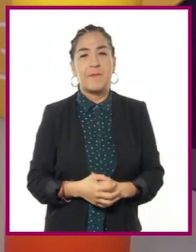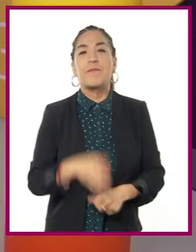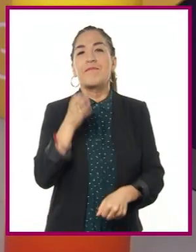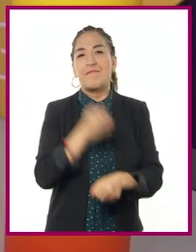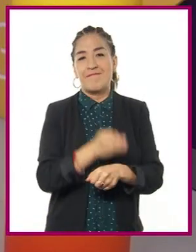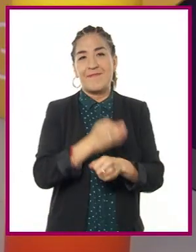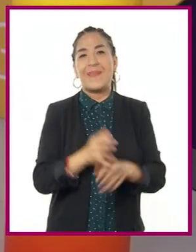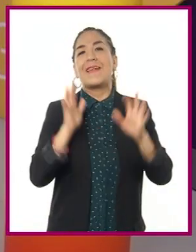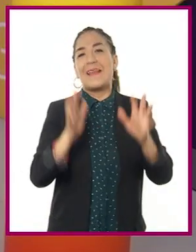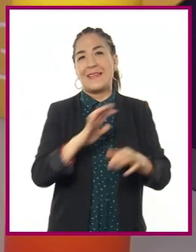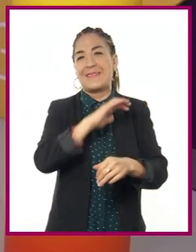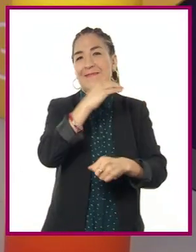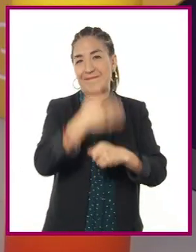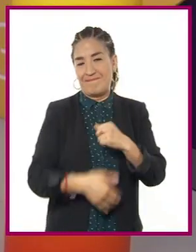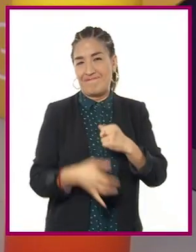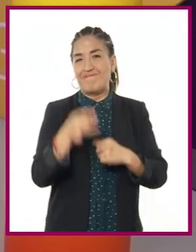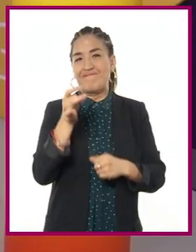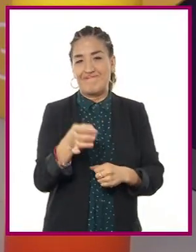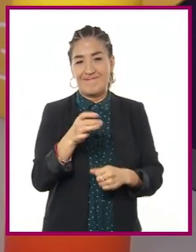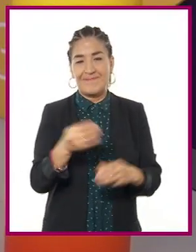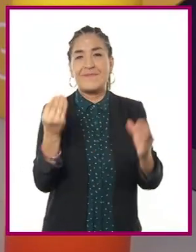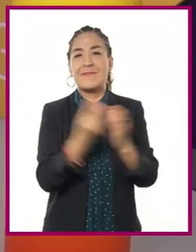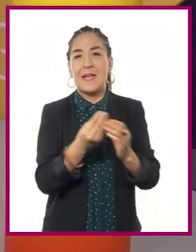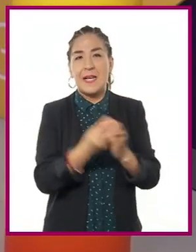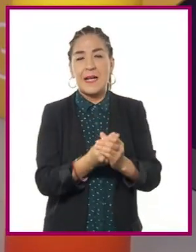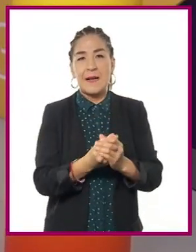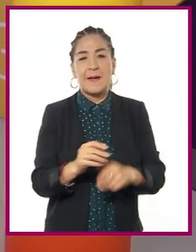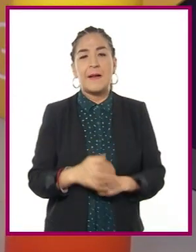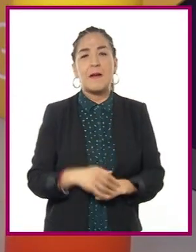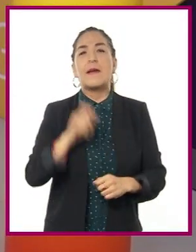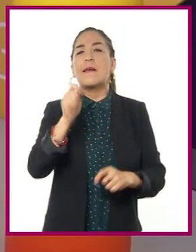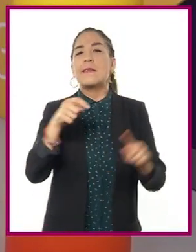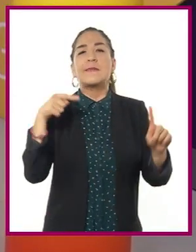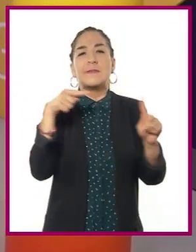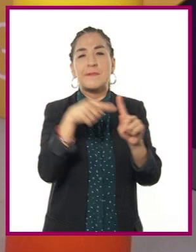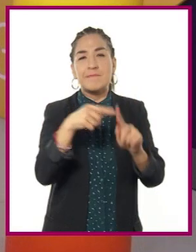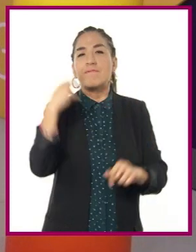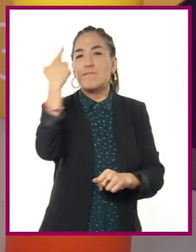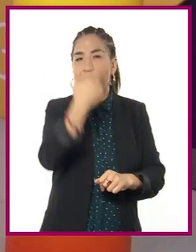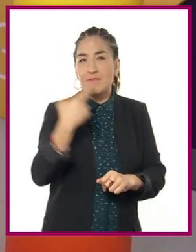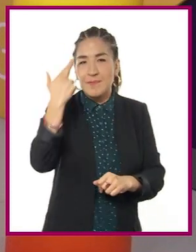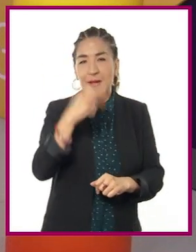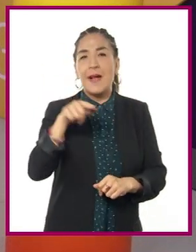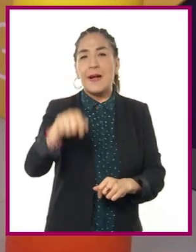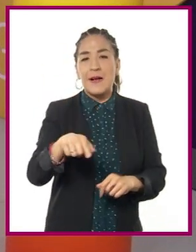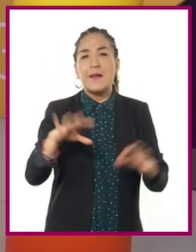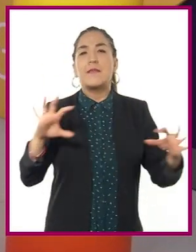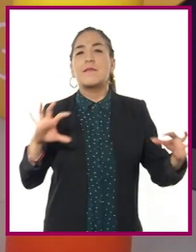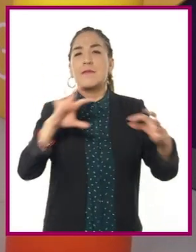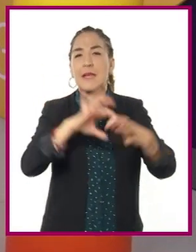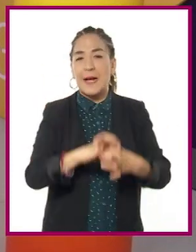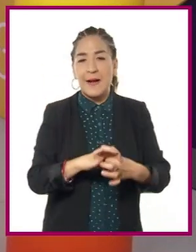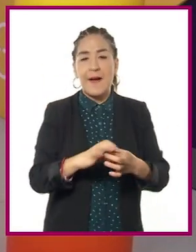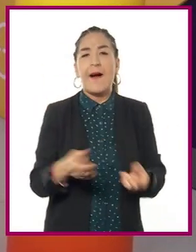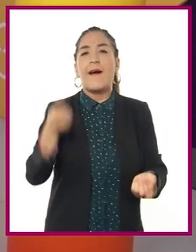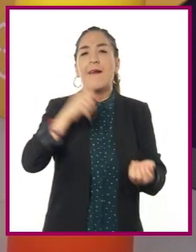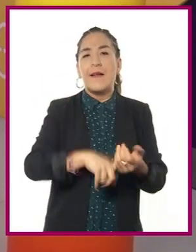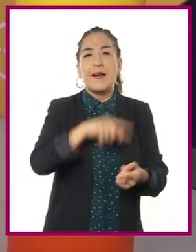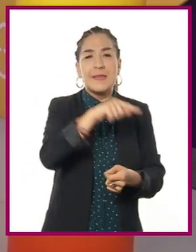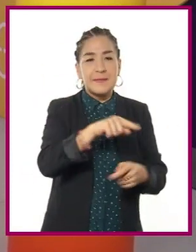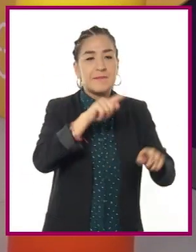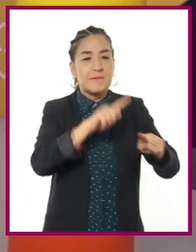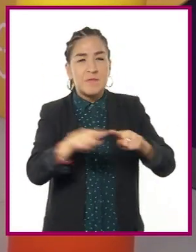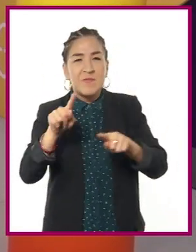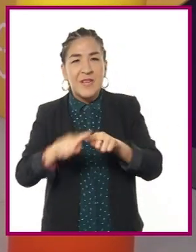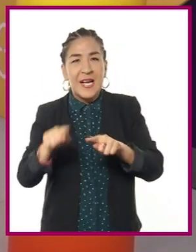Estamos por concluir la sesión y su propósito específico, analizar la relación entre los elementos